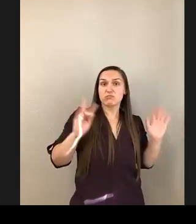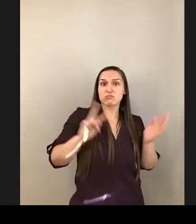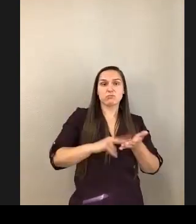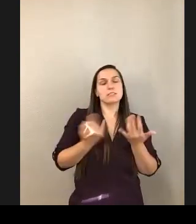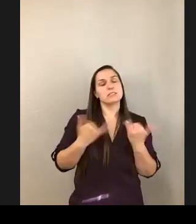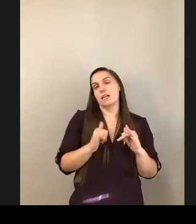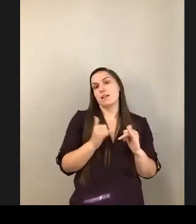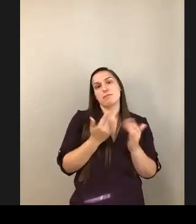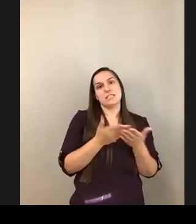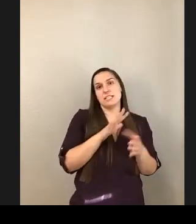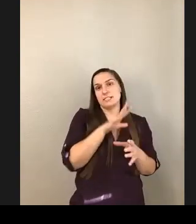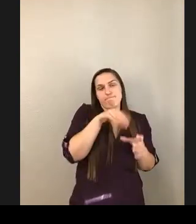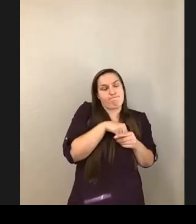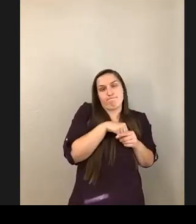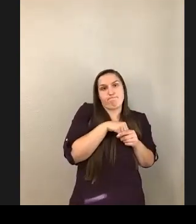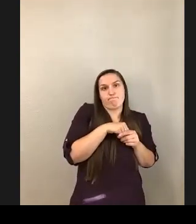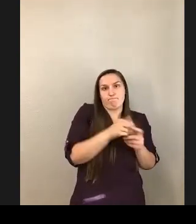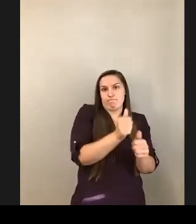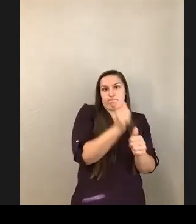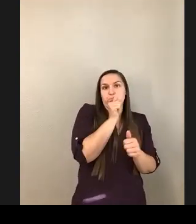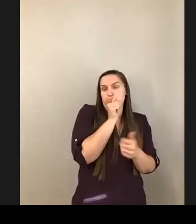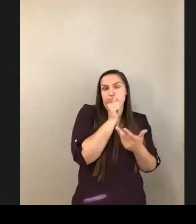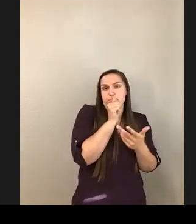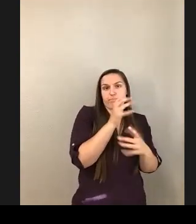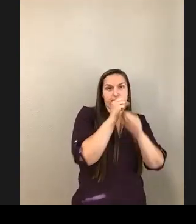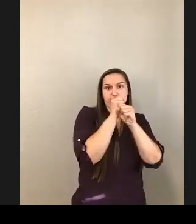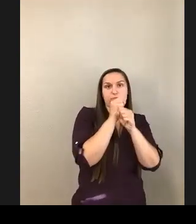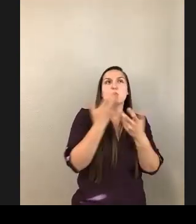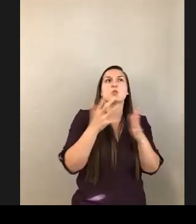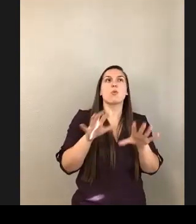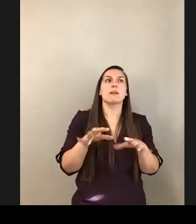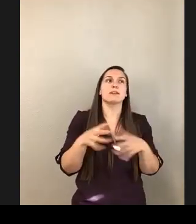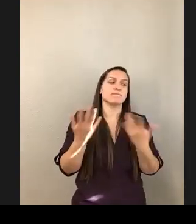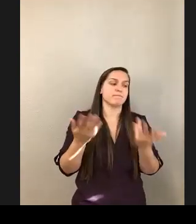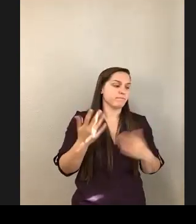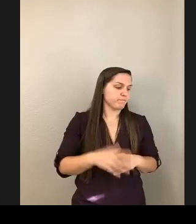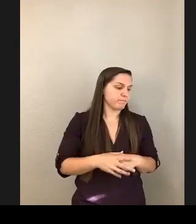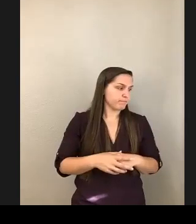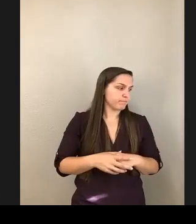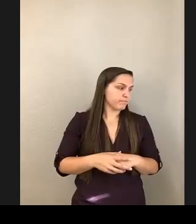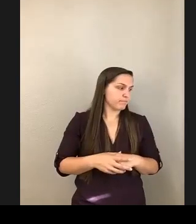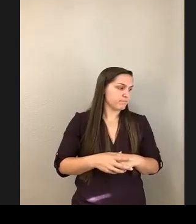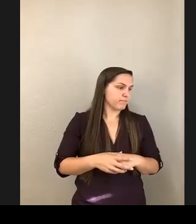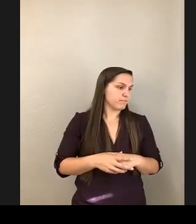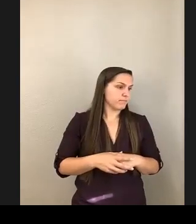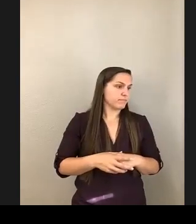Hay detalles que no se puede revelar al público porque uno no quiere violar